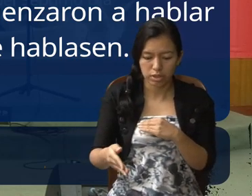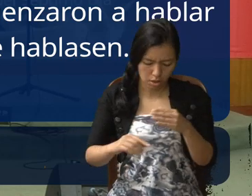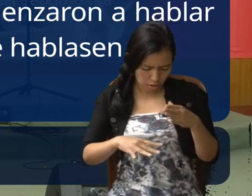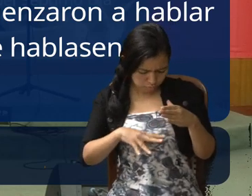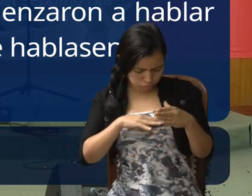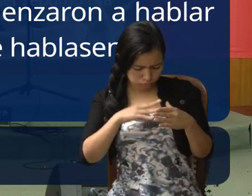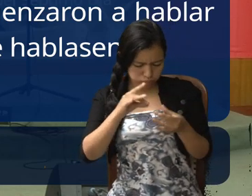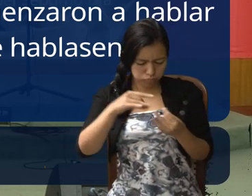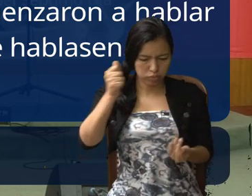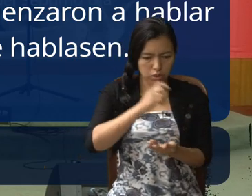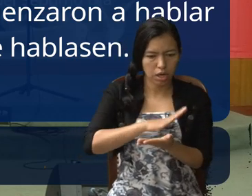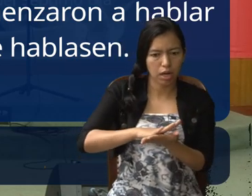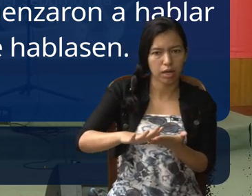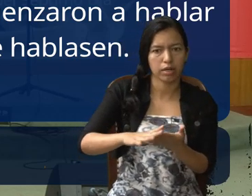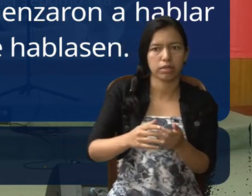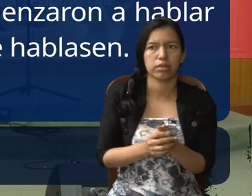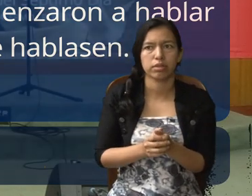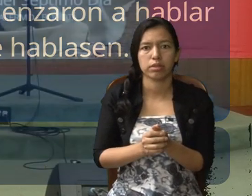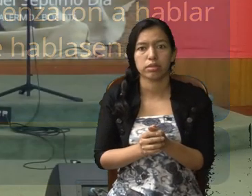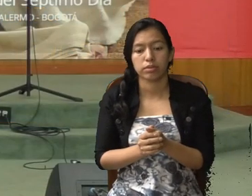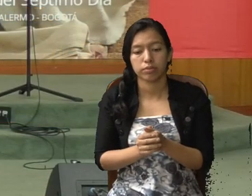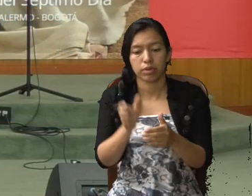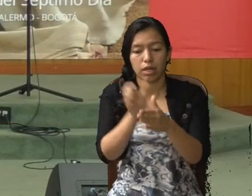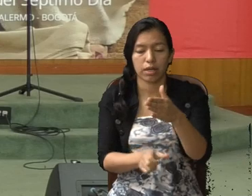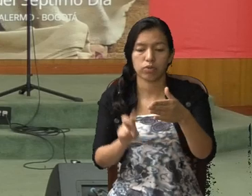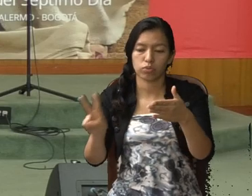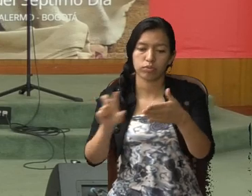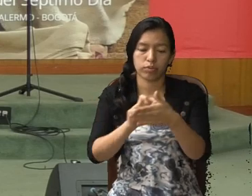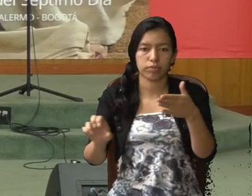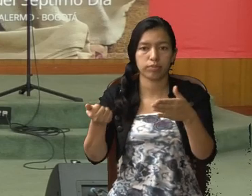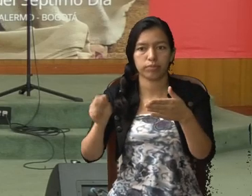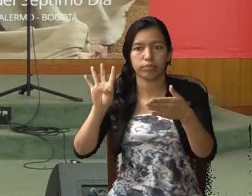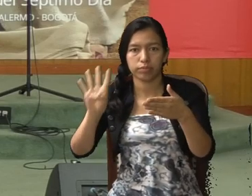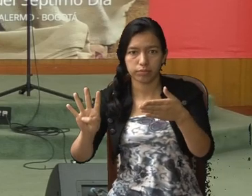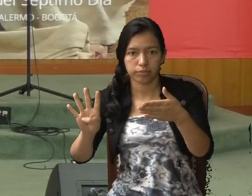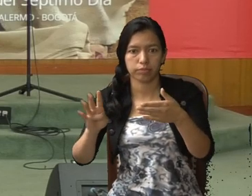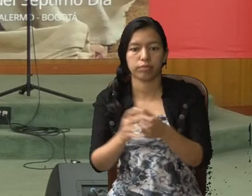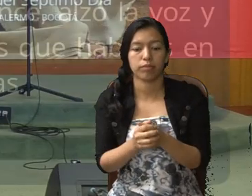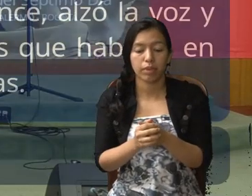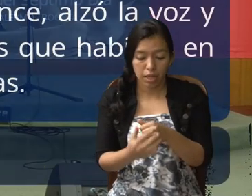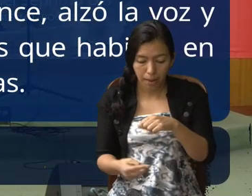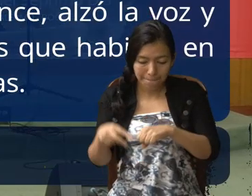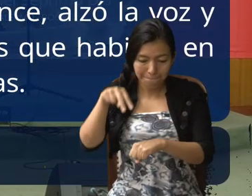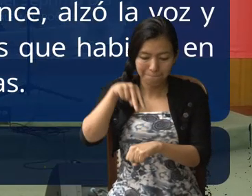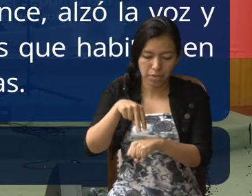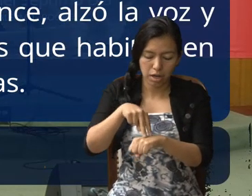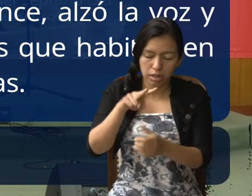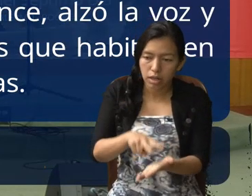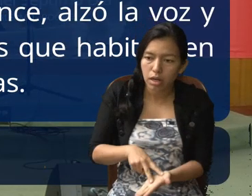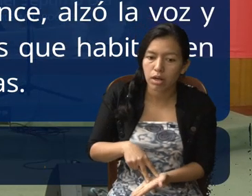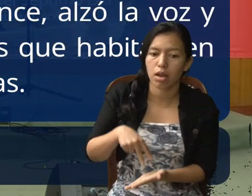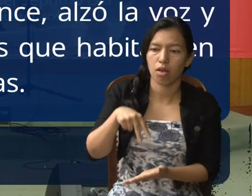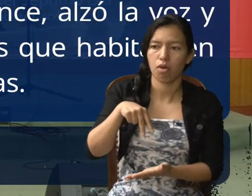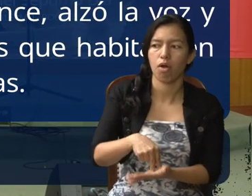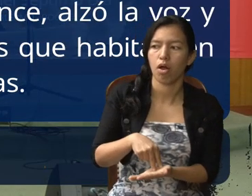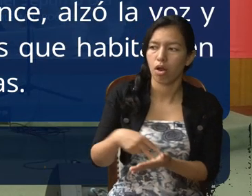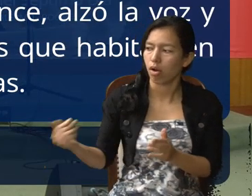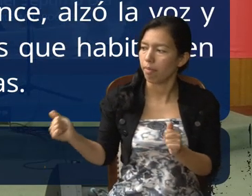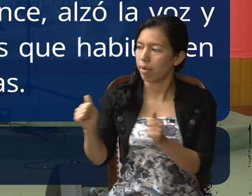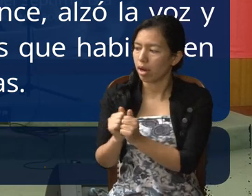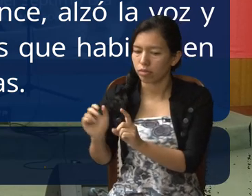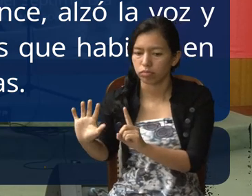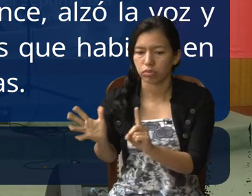Santo, en el versículo 14, Hechos 2:14, dice: entonces Pedro, poniéndose en pie con los 11, alzó la